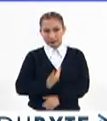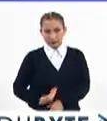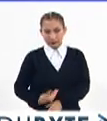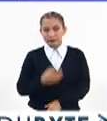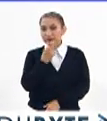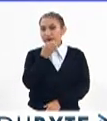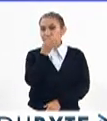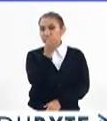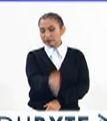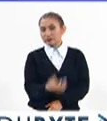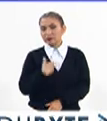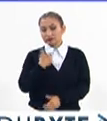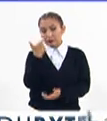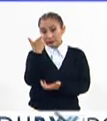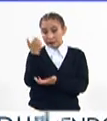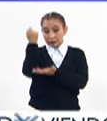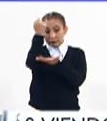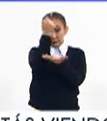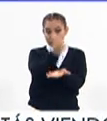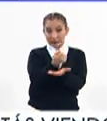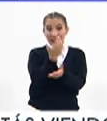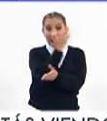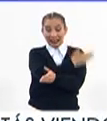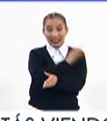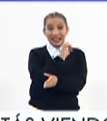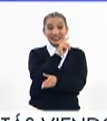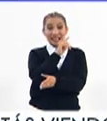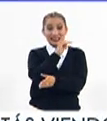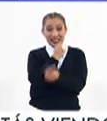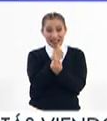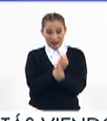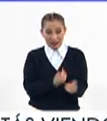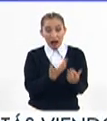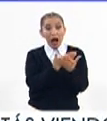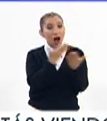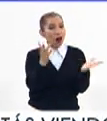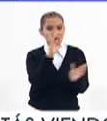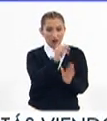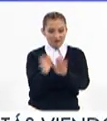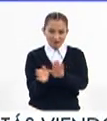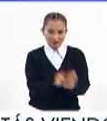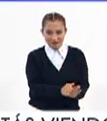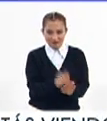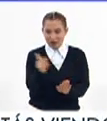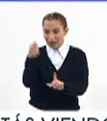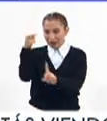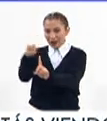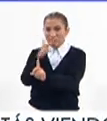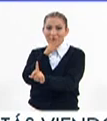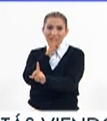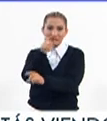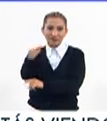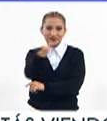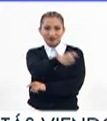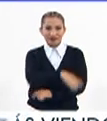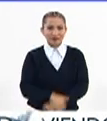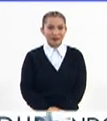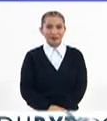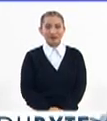también informó que el presupuesto que se entregaba a las estancias infantiles ahora se va a otorgar de manera directa a los padres de familia.